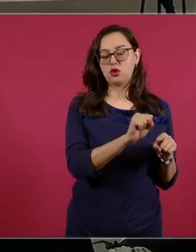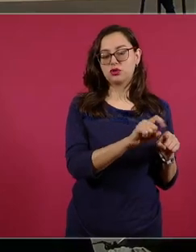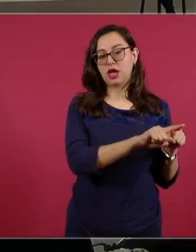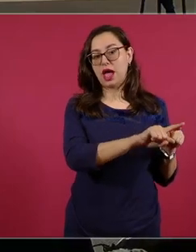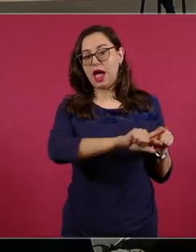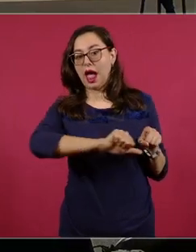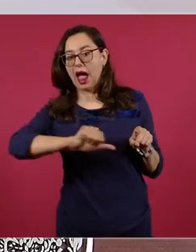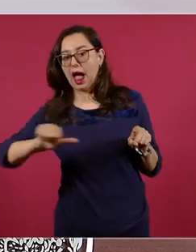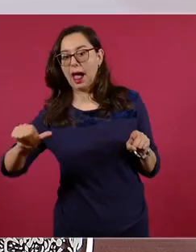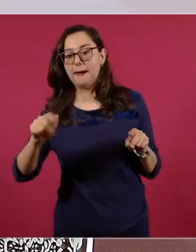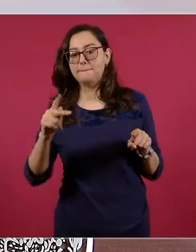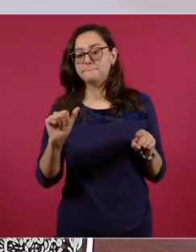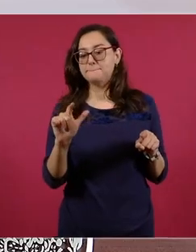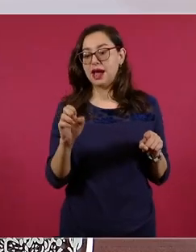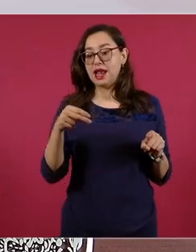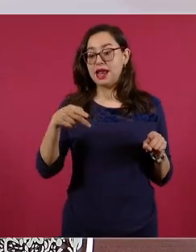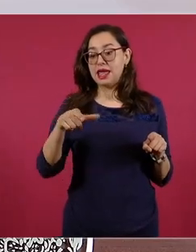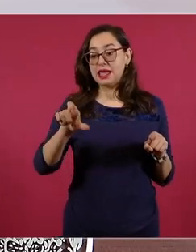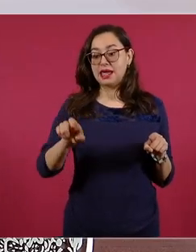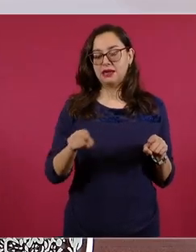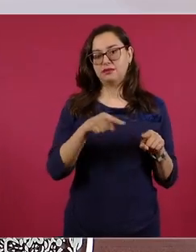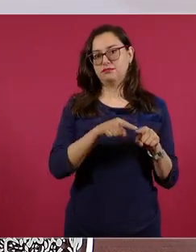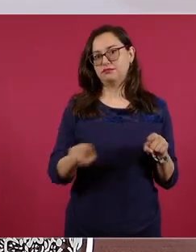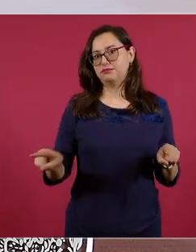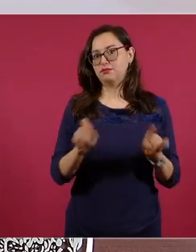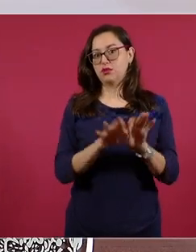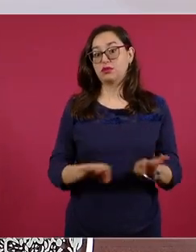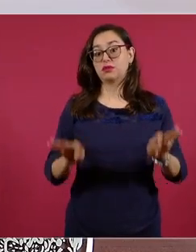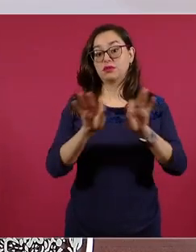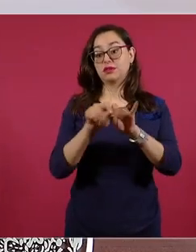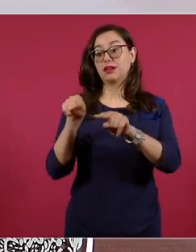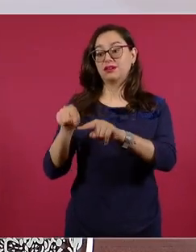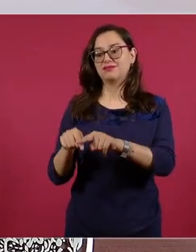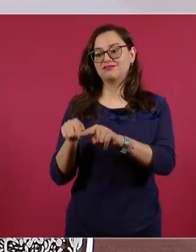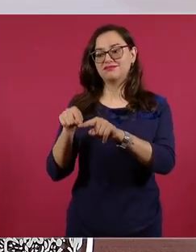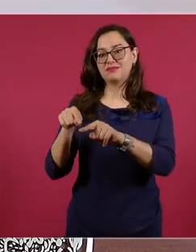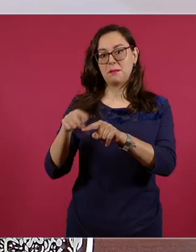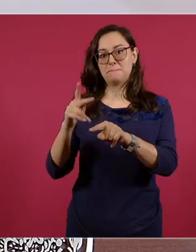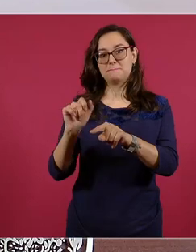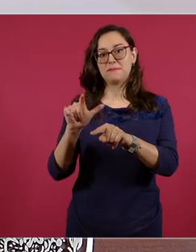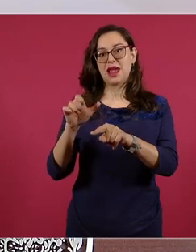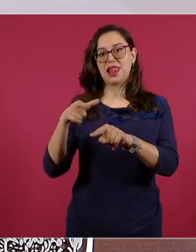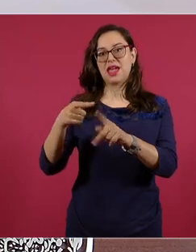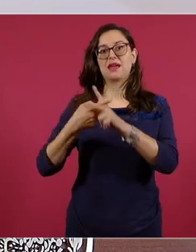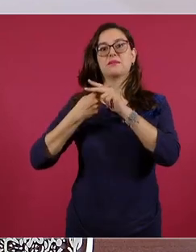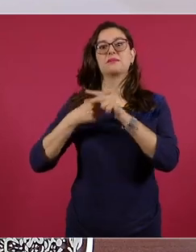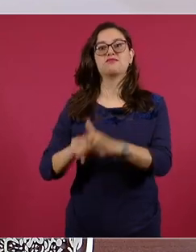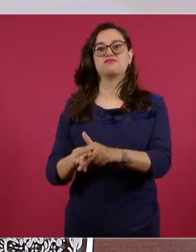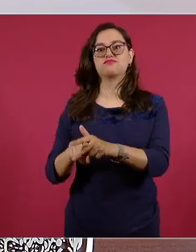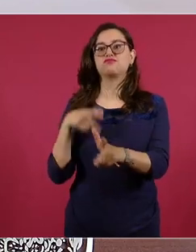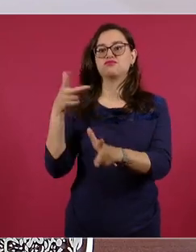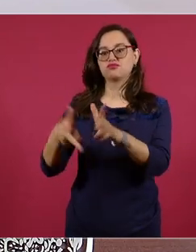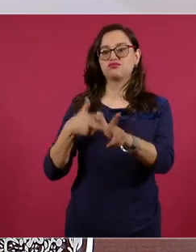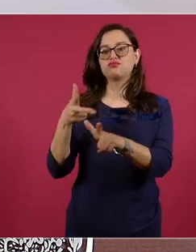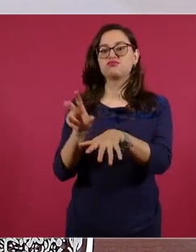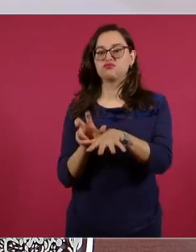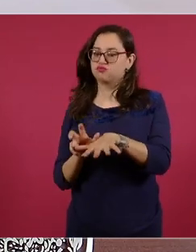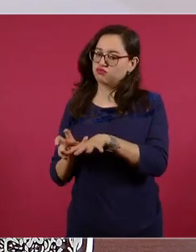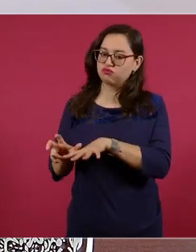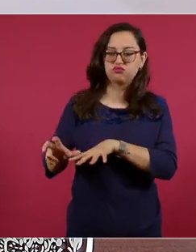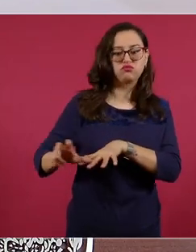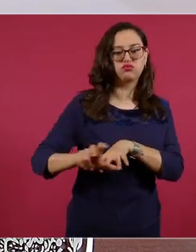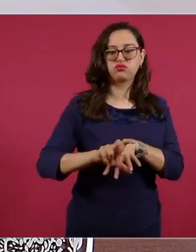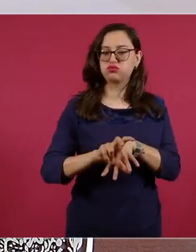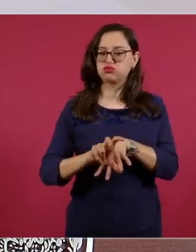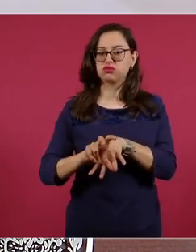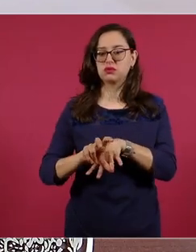es la conexión con el Tren Maya. Esta línea nos va a interconectar desde Coatzacoalcos hasta